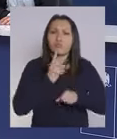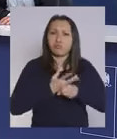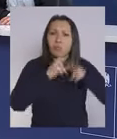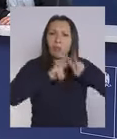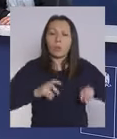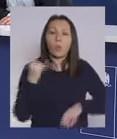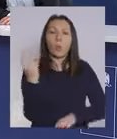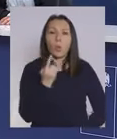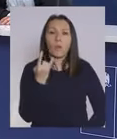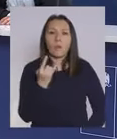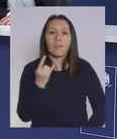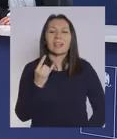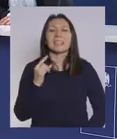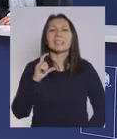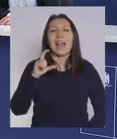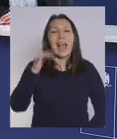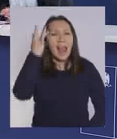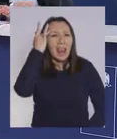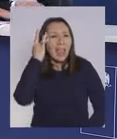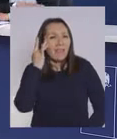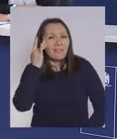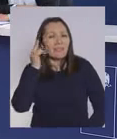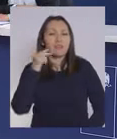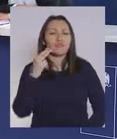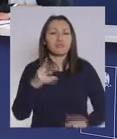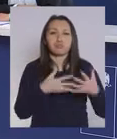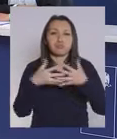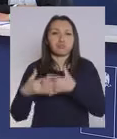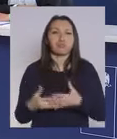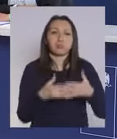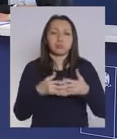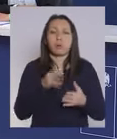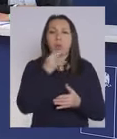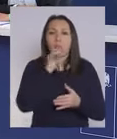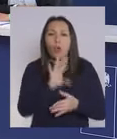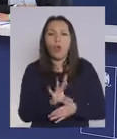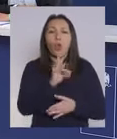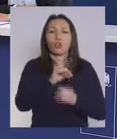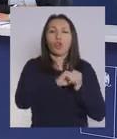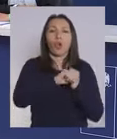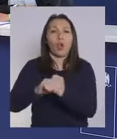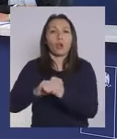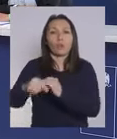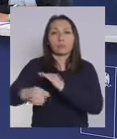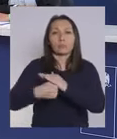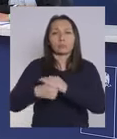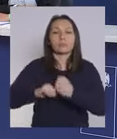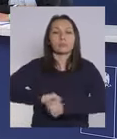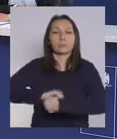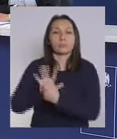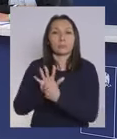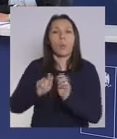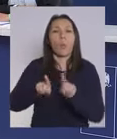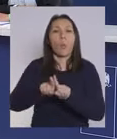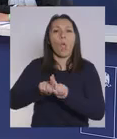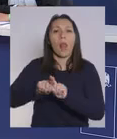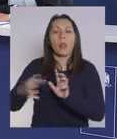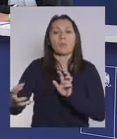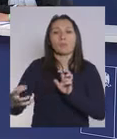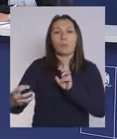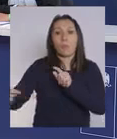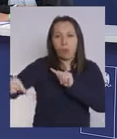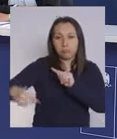de la Universidad de California en San Francisco, Estados Unidos, que dio con un inhibidor del virus, que lo que hace es bloquear su adhesión